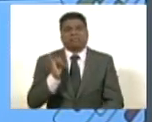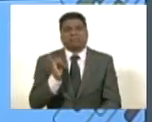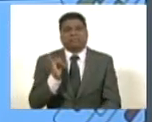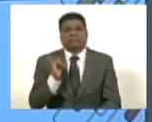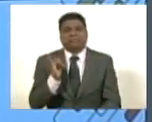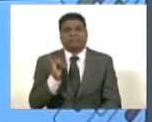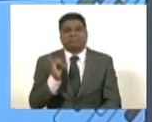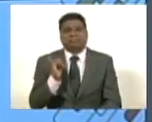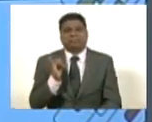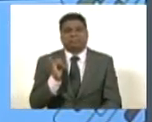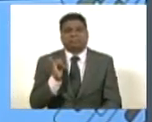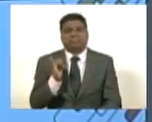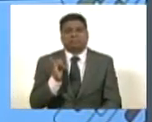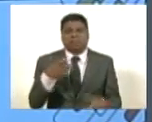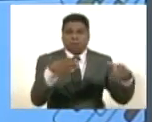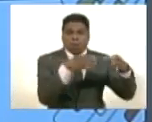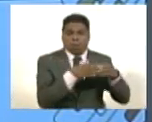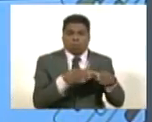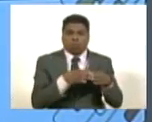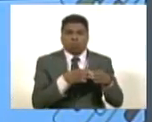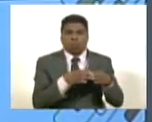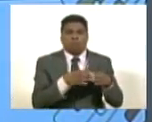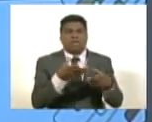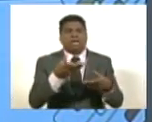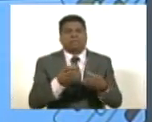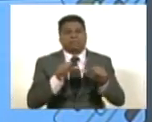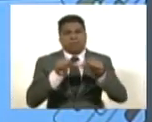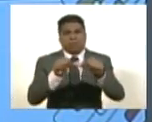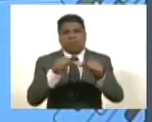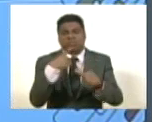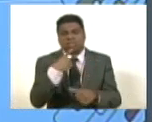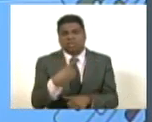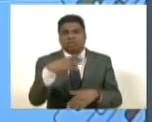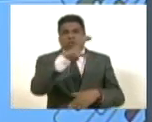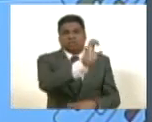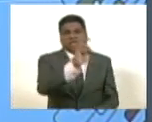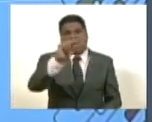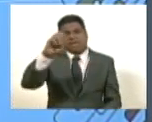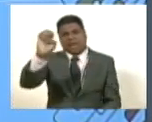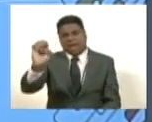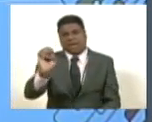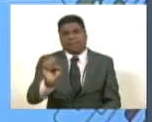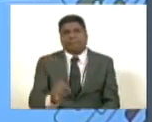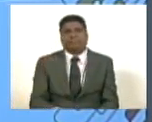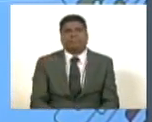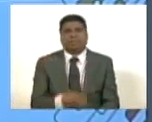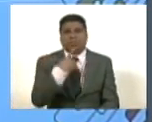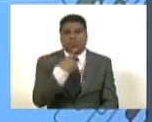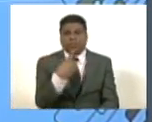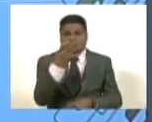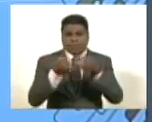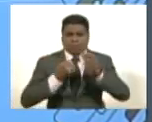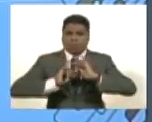una configuración de subsectores que ha sido establecida por el Consejo Nacional Electoral.